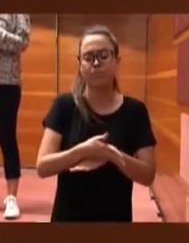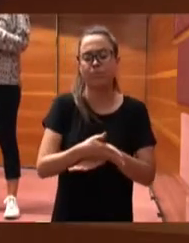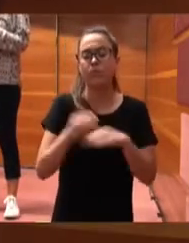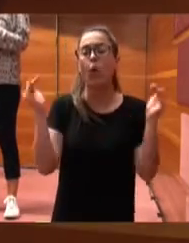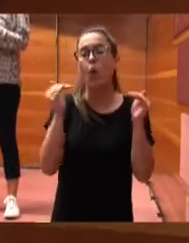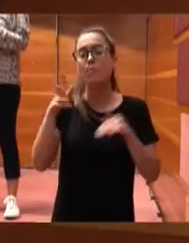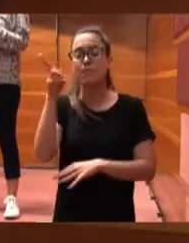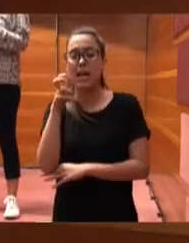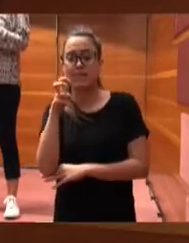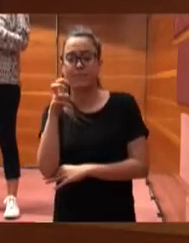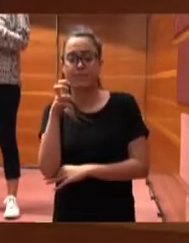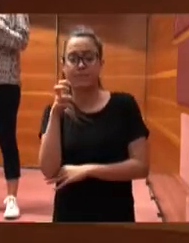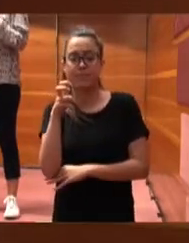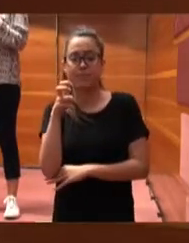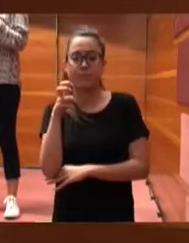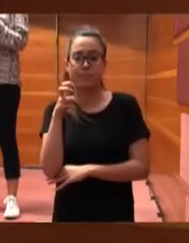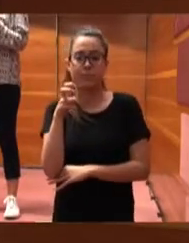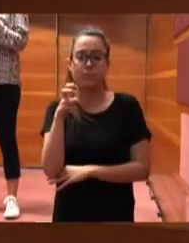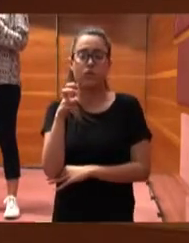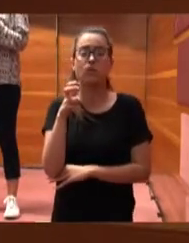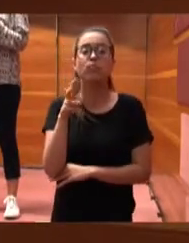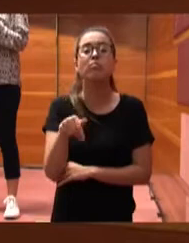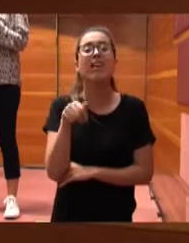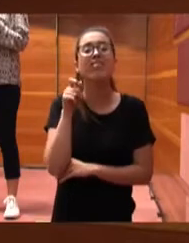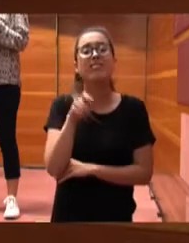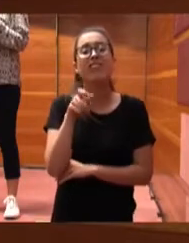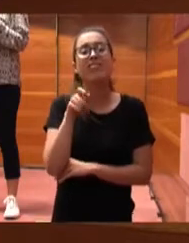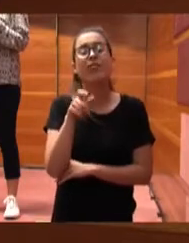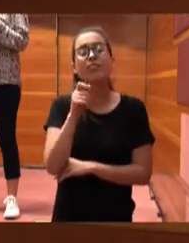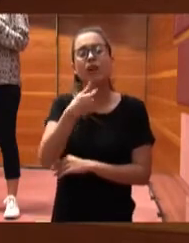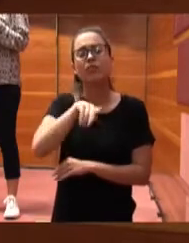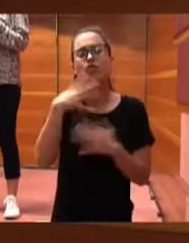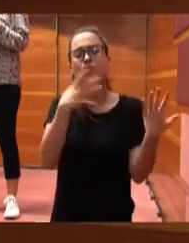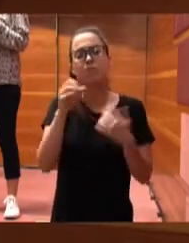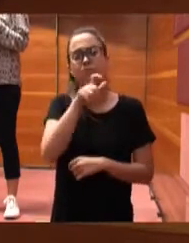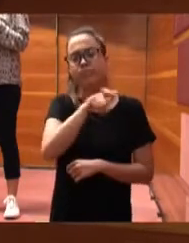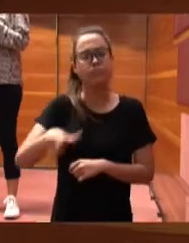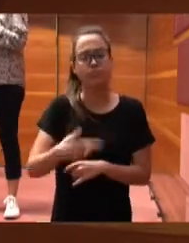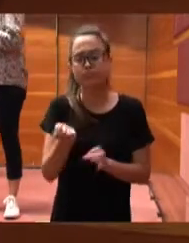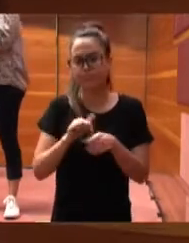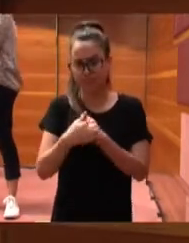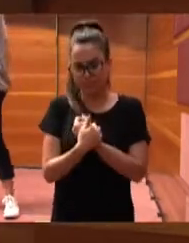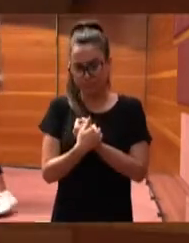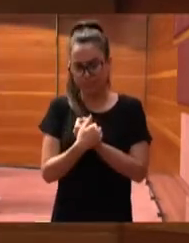jueves y viernes, durante 2 días, 90 personas participando.